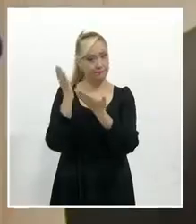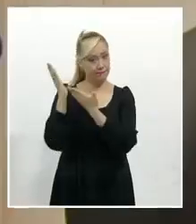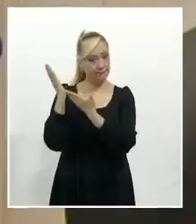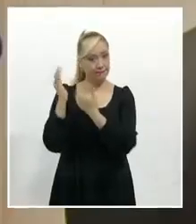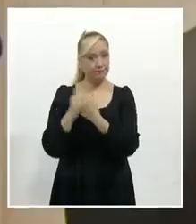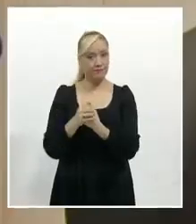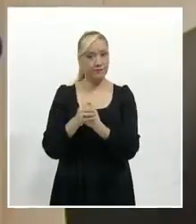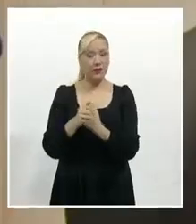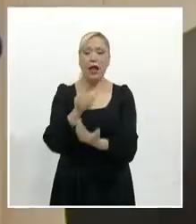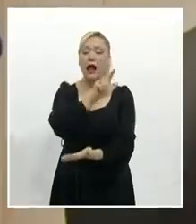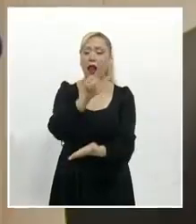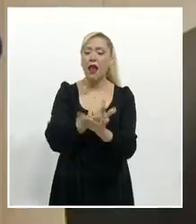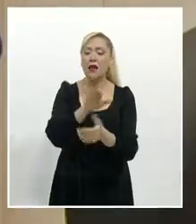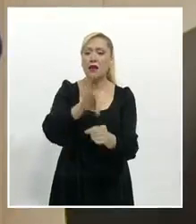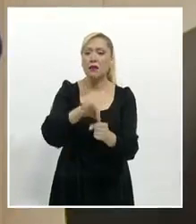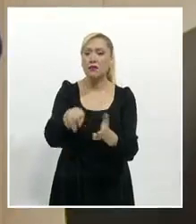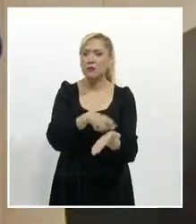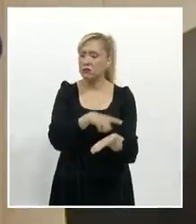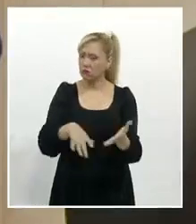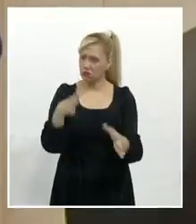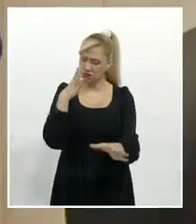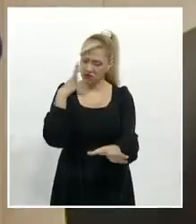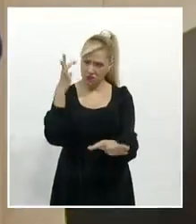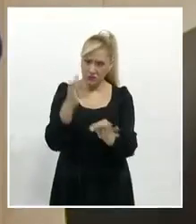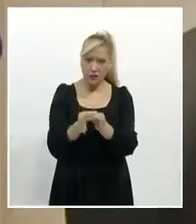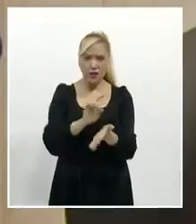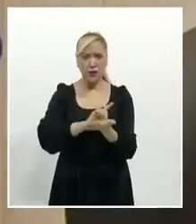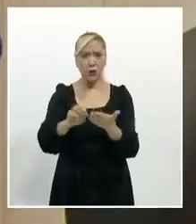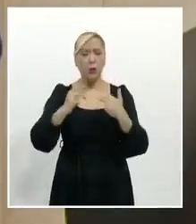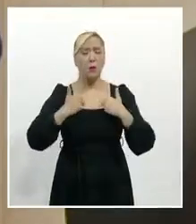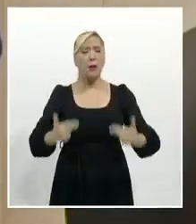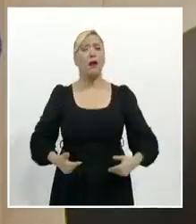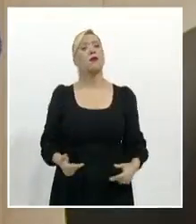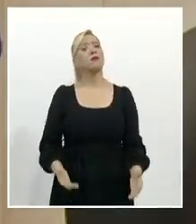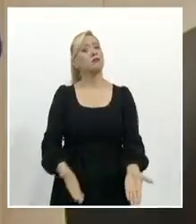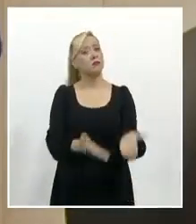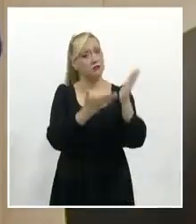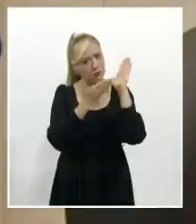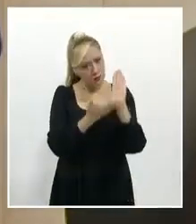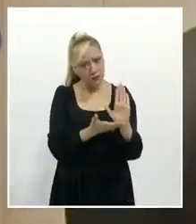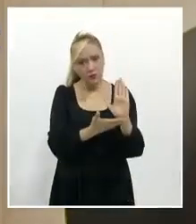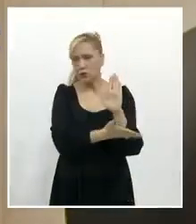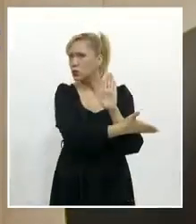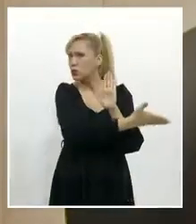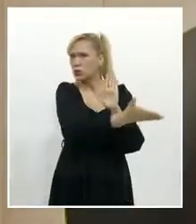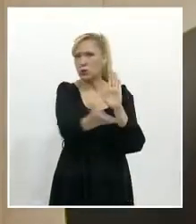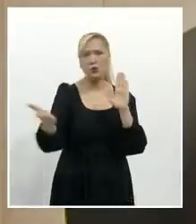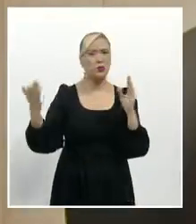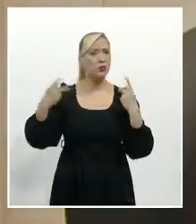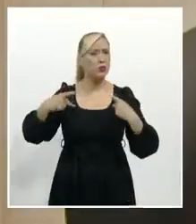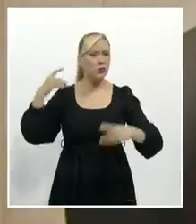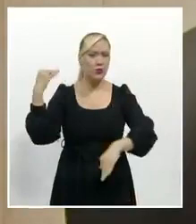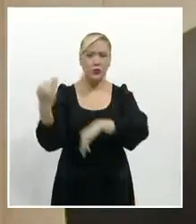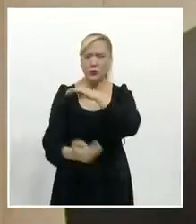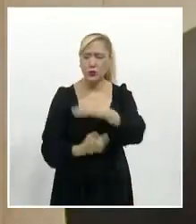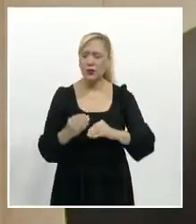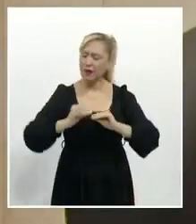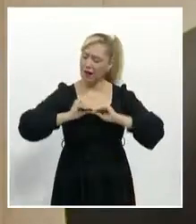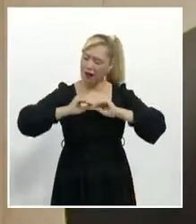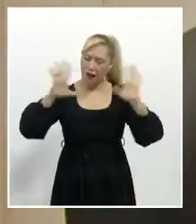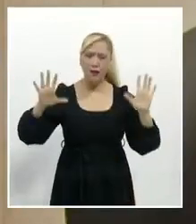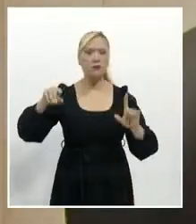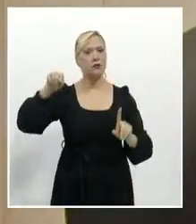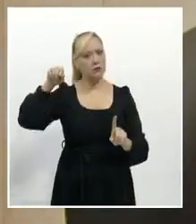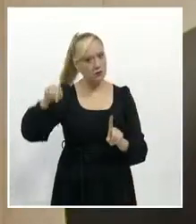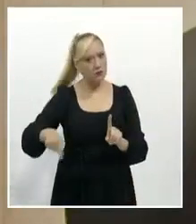La justicia electoral está comprometida con los derechos humanos de todas las personas. Es evidente que también con las